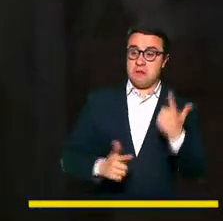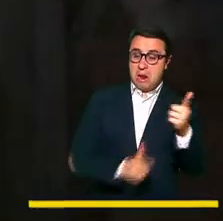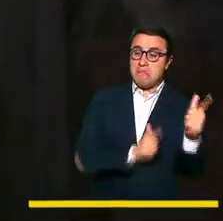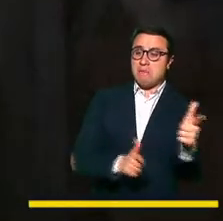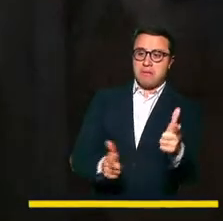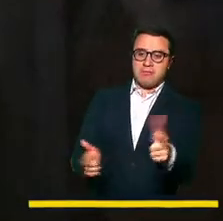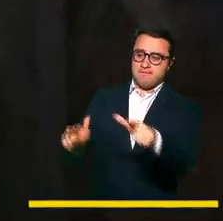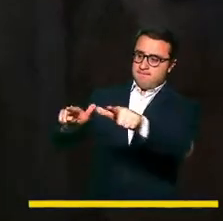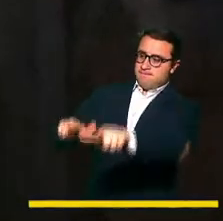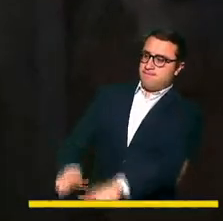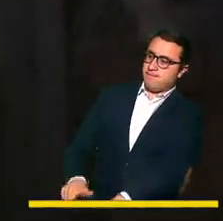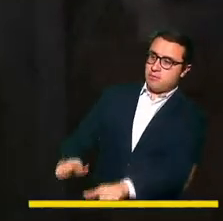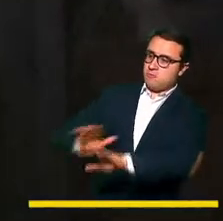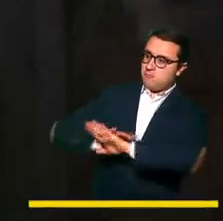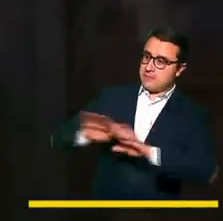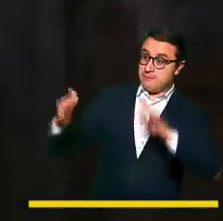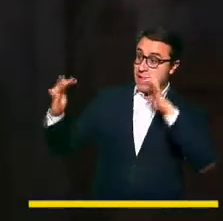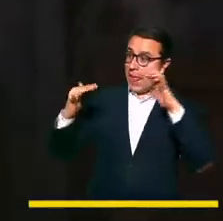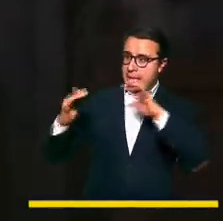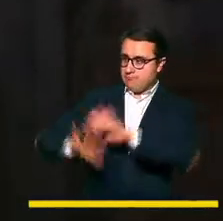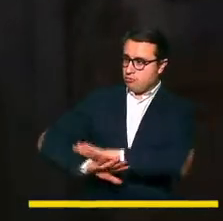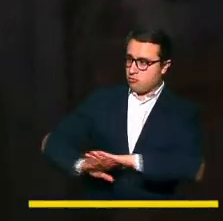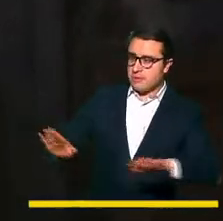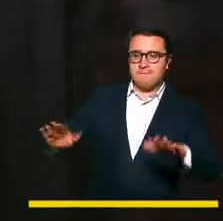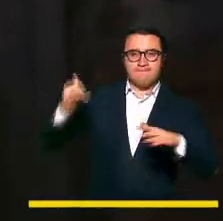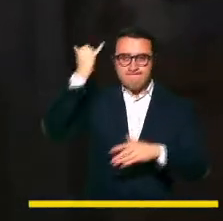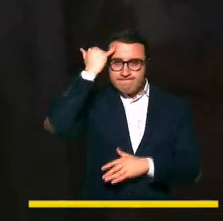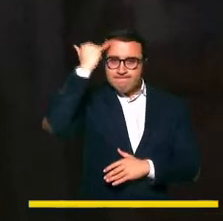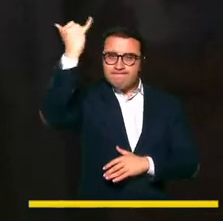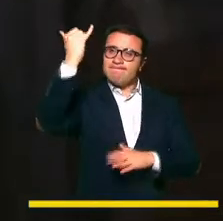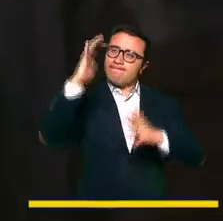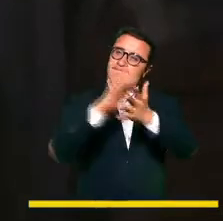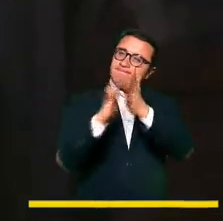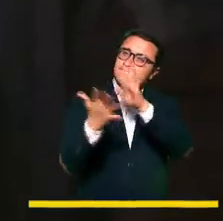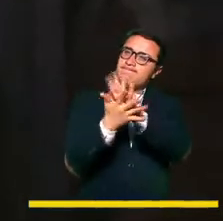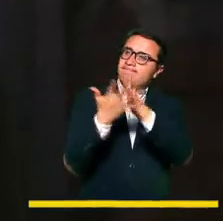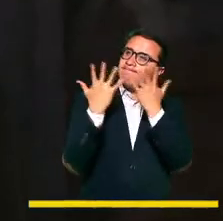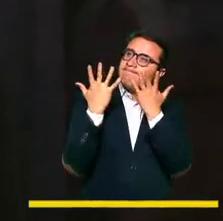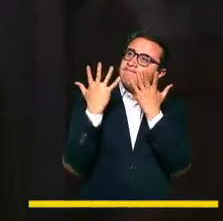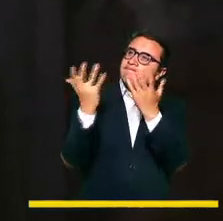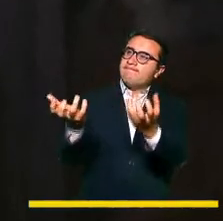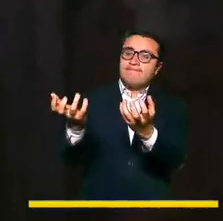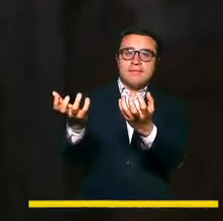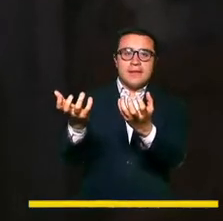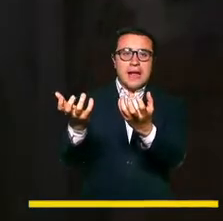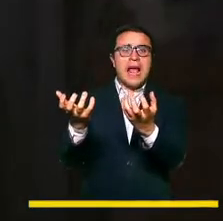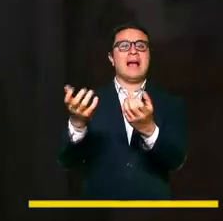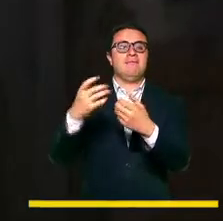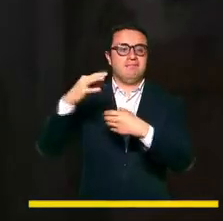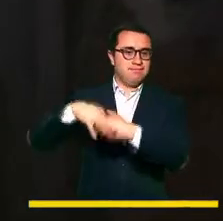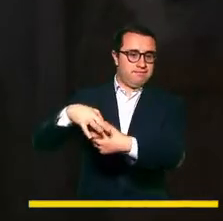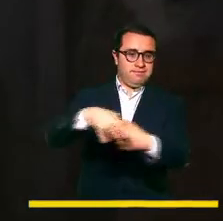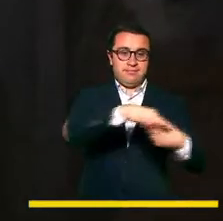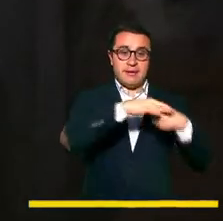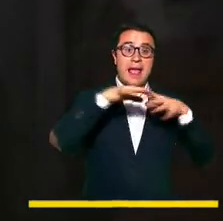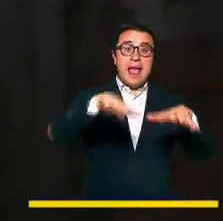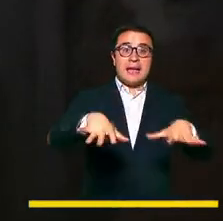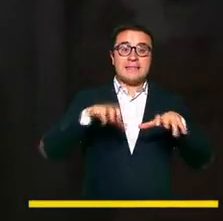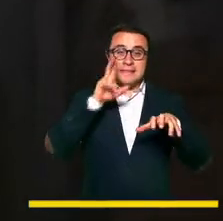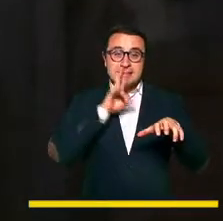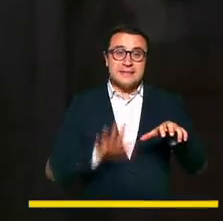y la paz, la idea de la paz, nos hizo ganar en la Asamblea Nacional